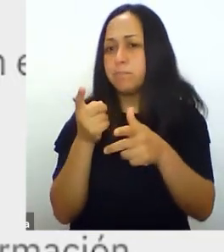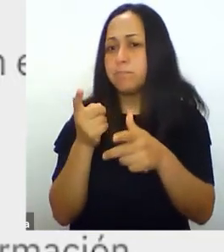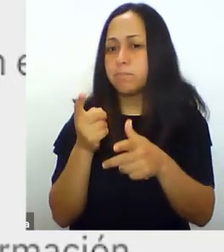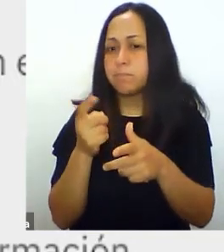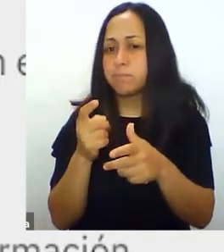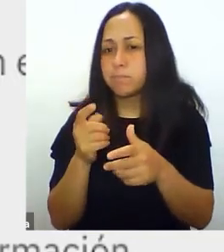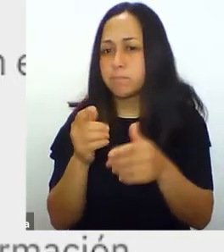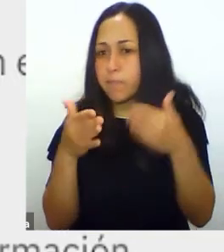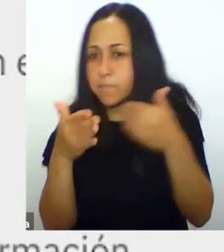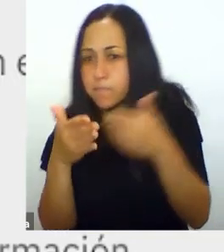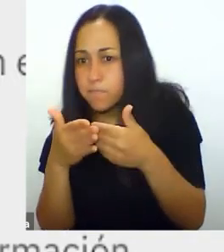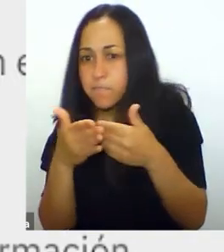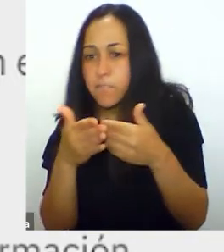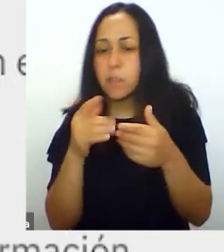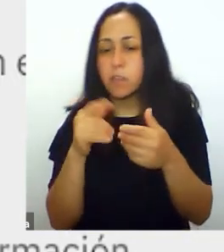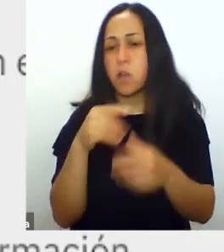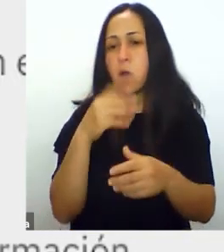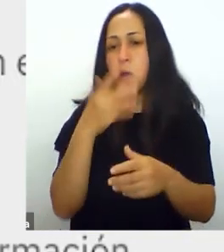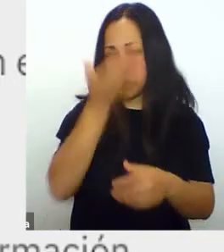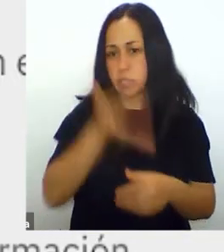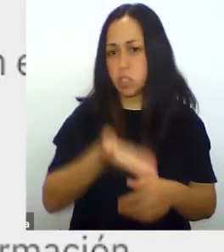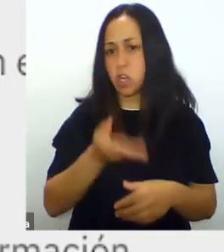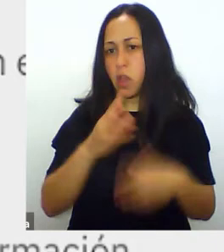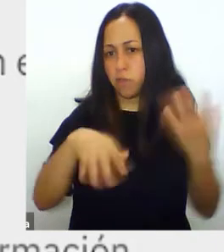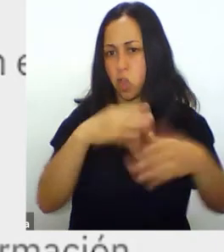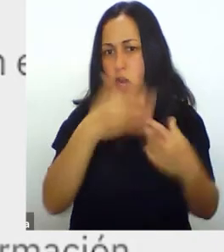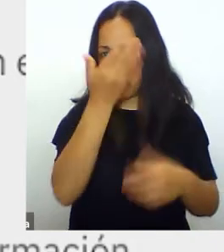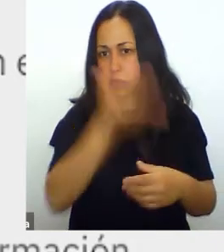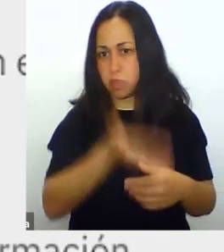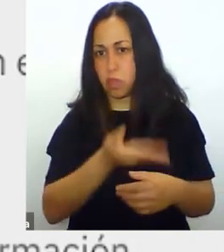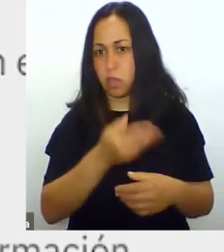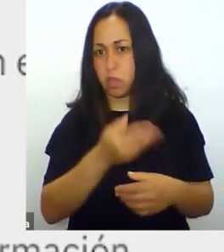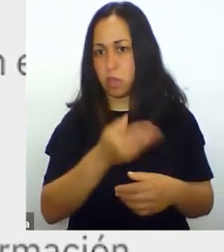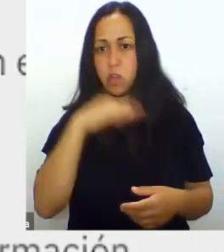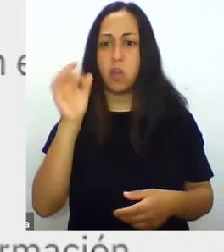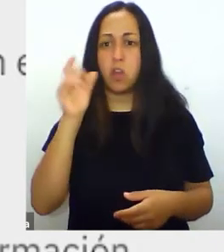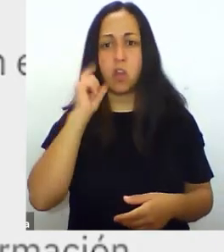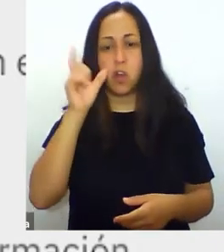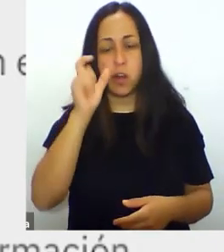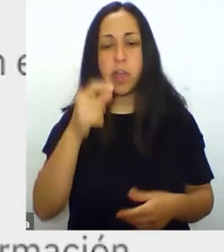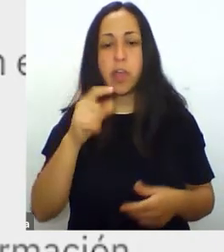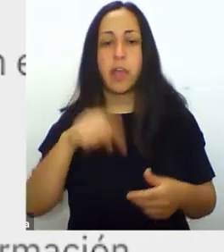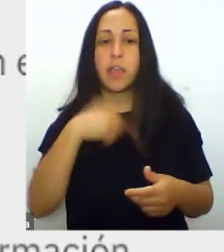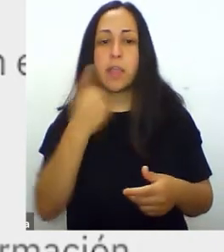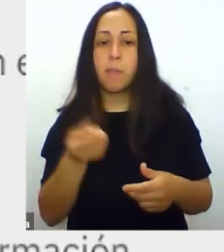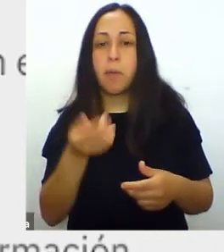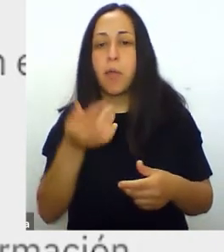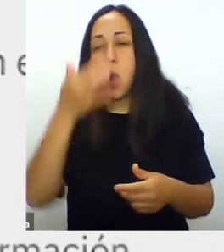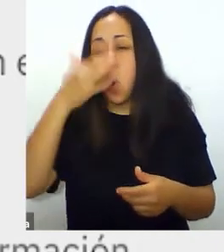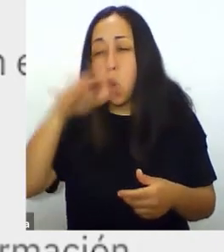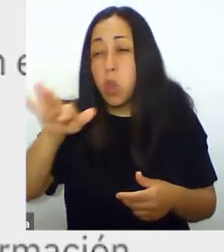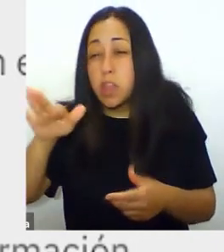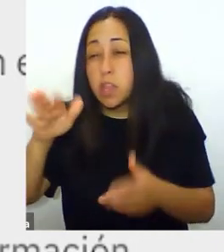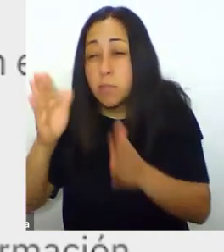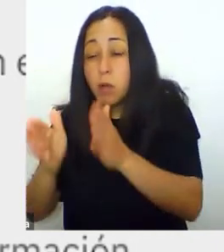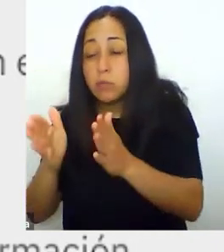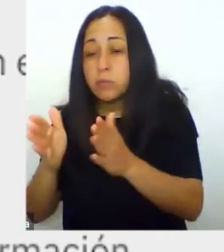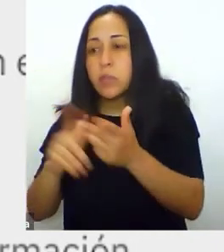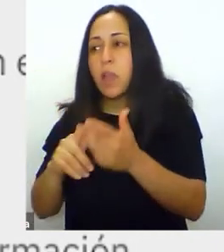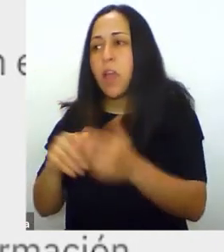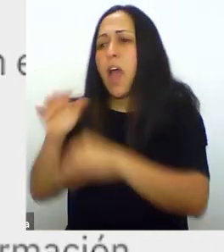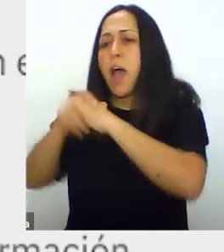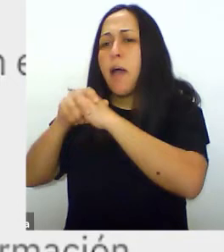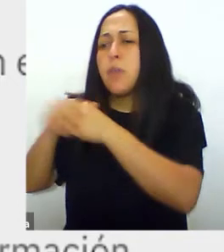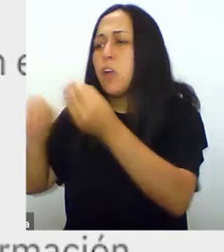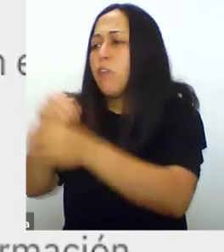por Jorge, en este caso, que es la persona violenta, ¿no? Y por último podemos ver que Amalia pidió a su círculo que no comparta más fotografías